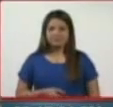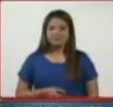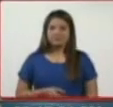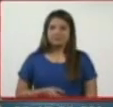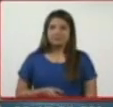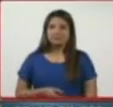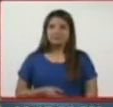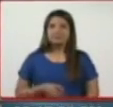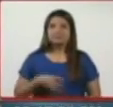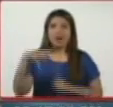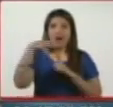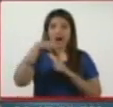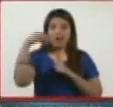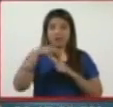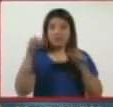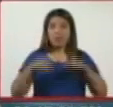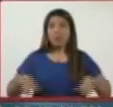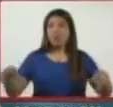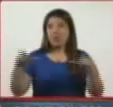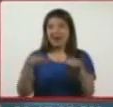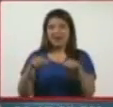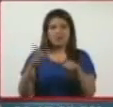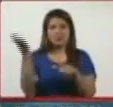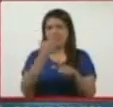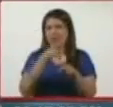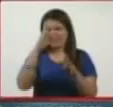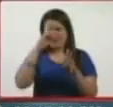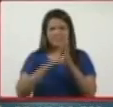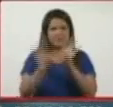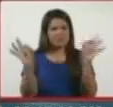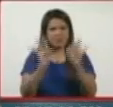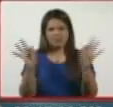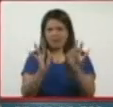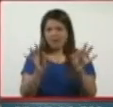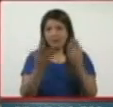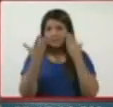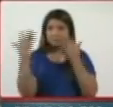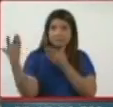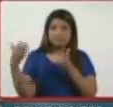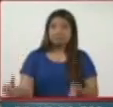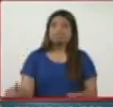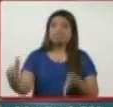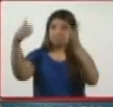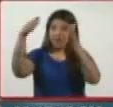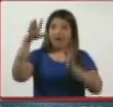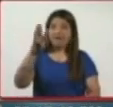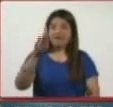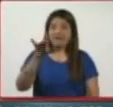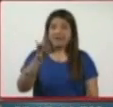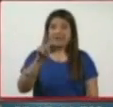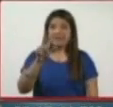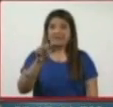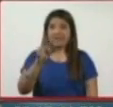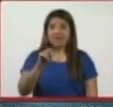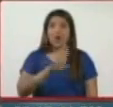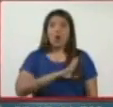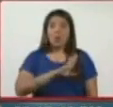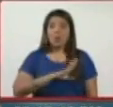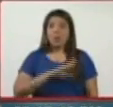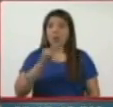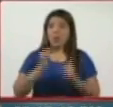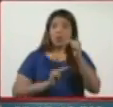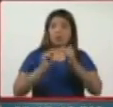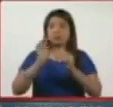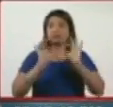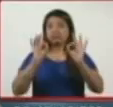Altamira es un territorio sin ley. Así quedó demostrado cuando la Torre Británica, uno de los patrimonios arquitectónicos de la